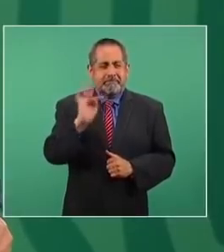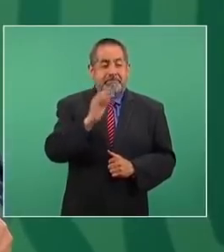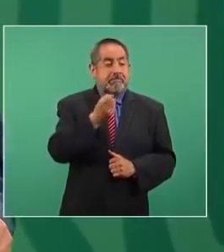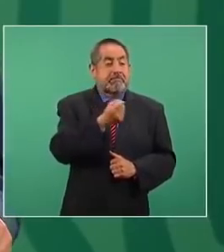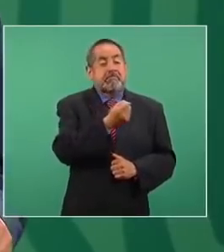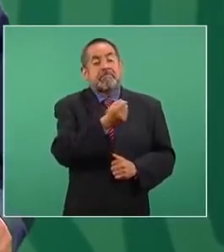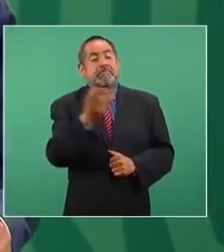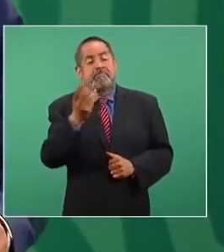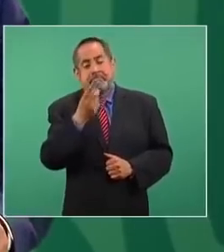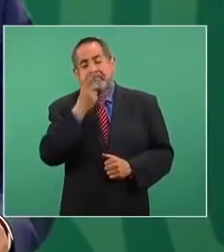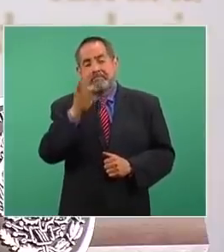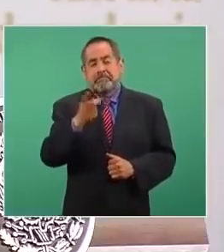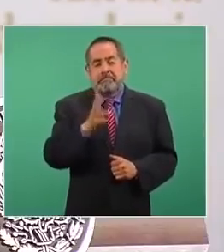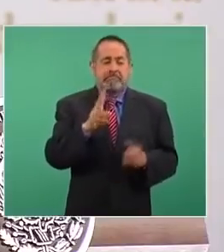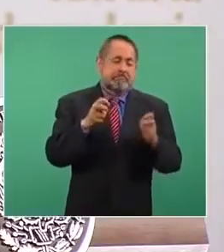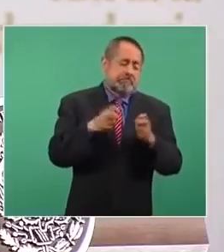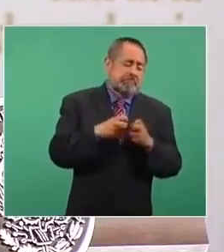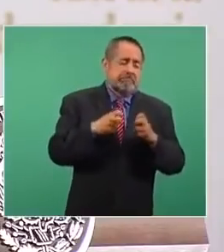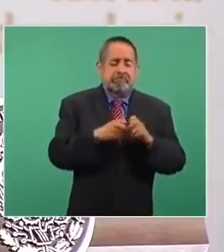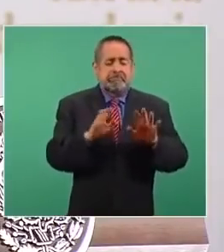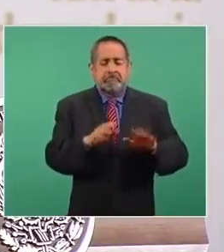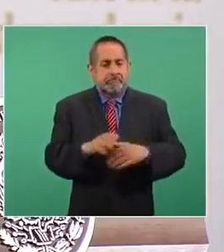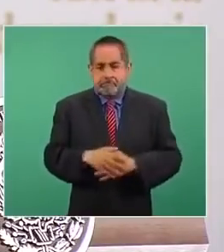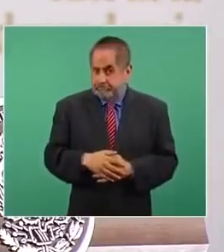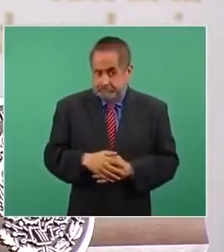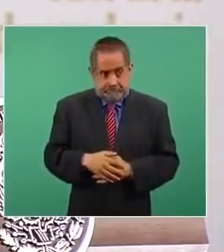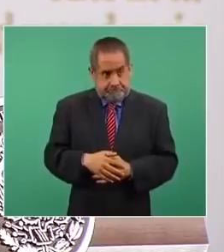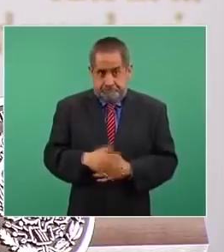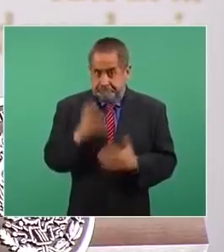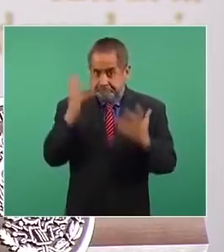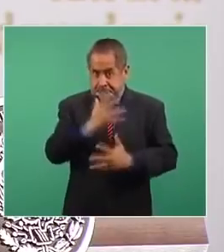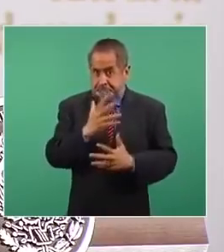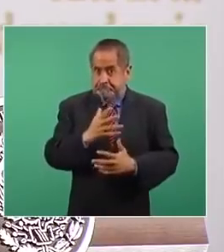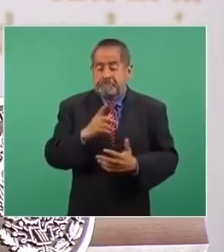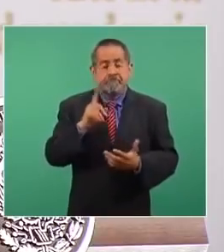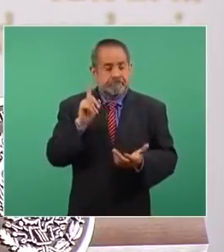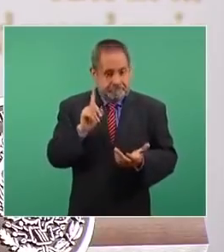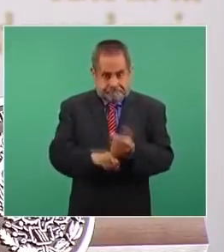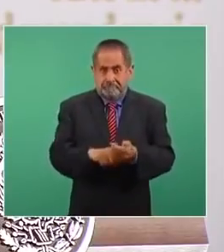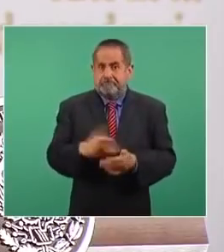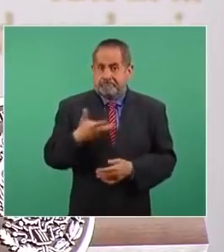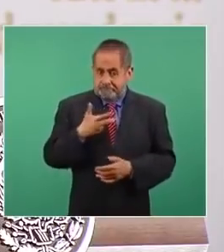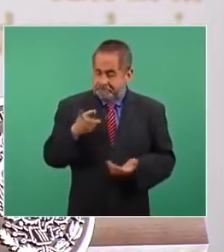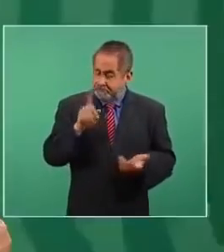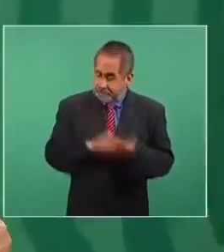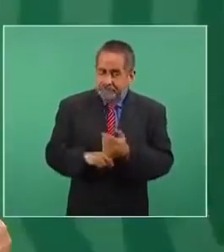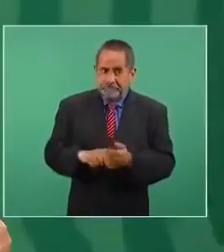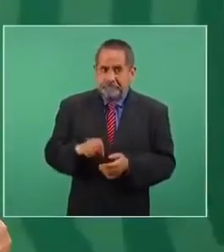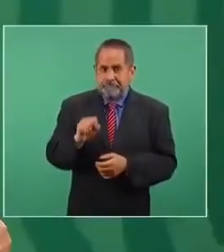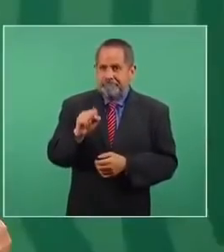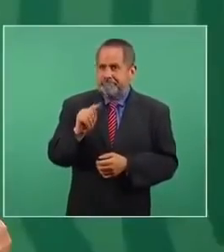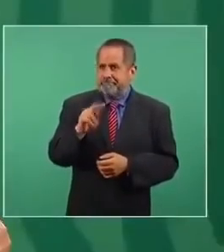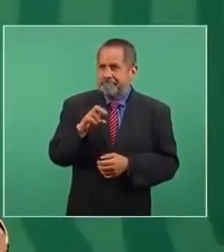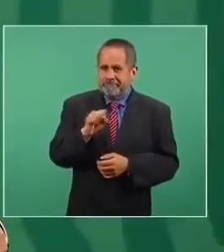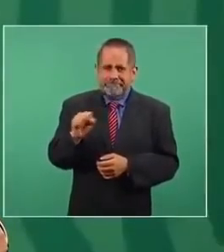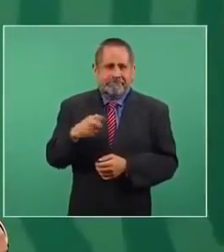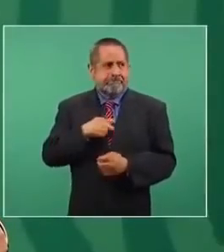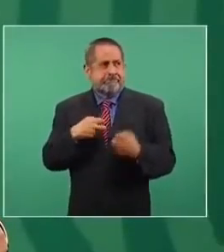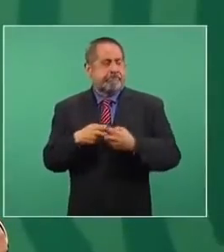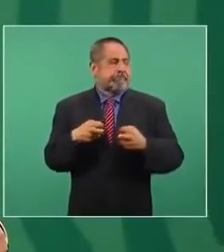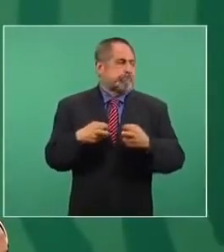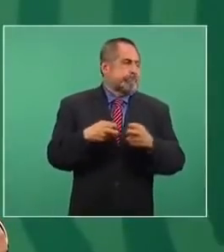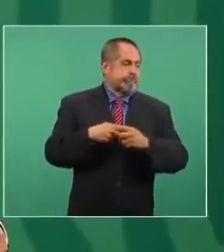exquisitez pequeño burguesa, pero no, sí existe el estrés. Entonces,